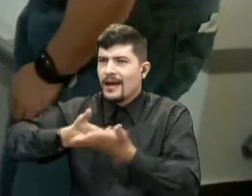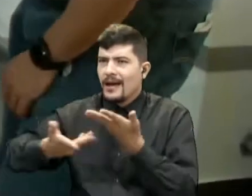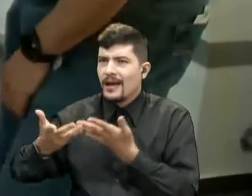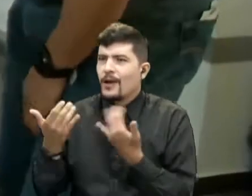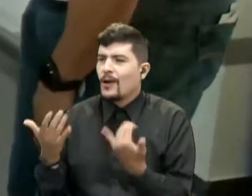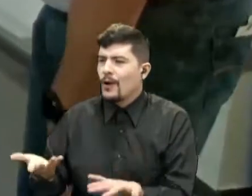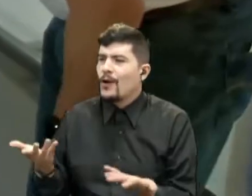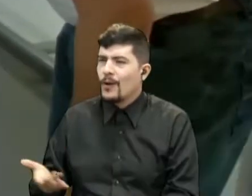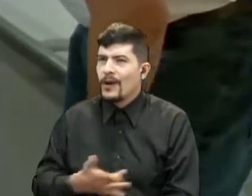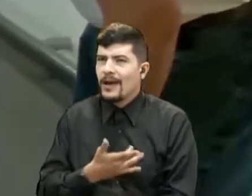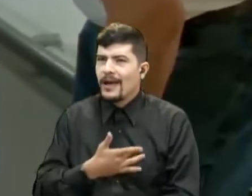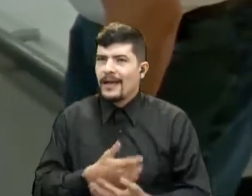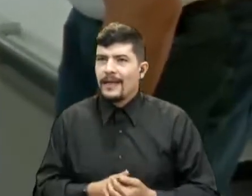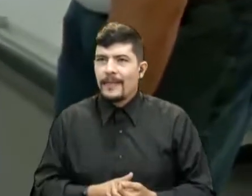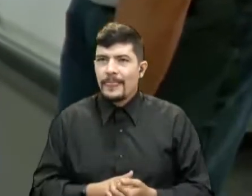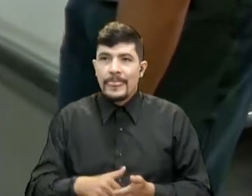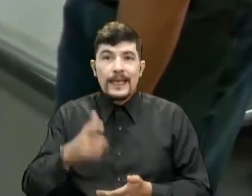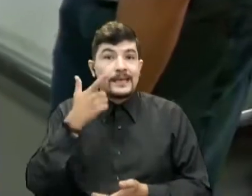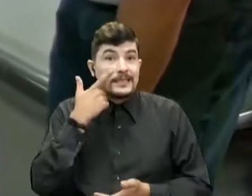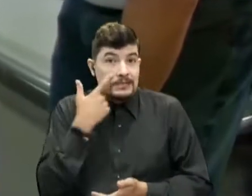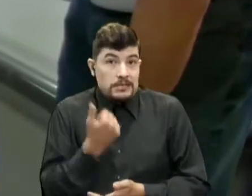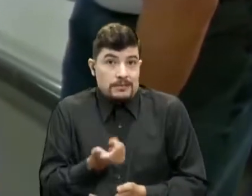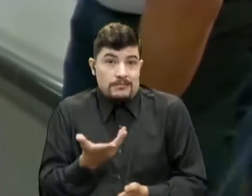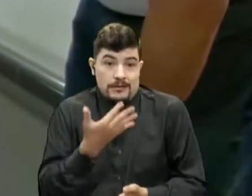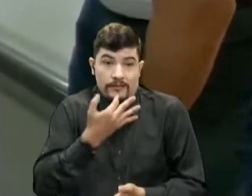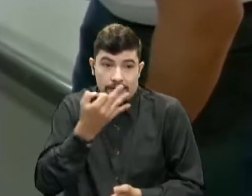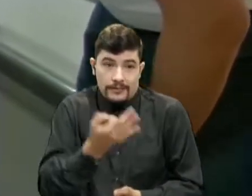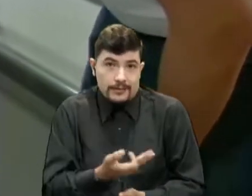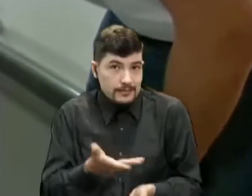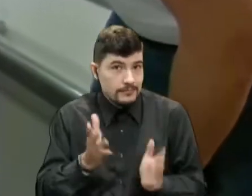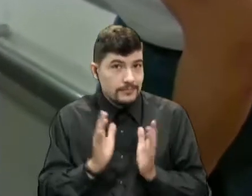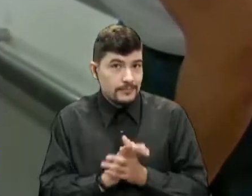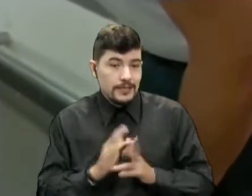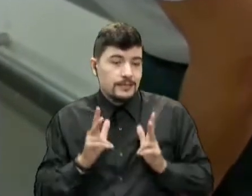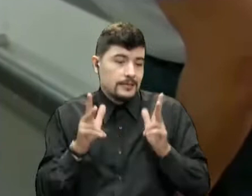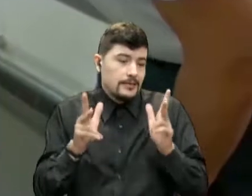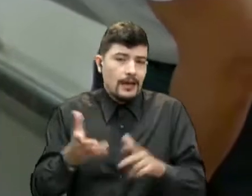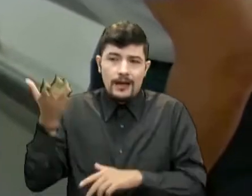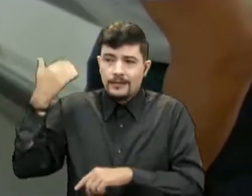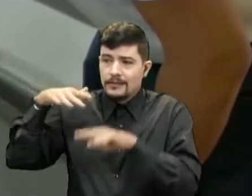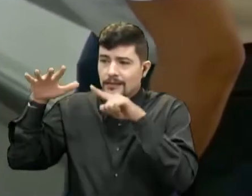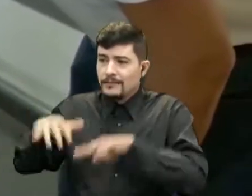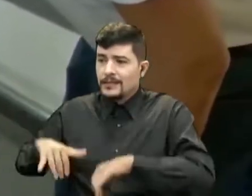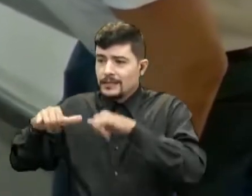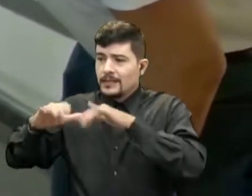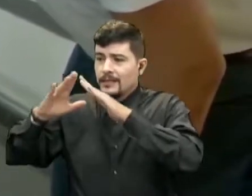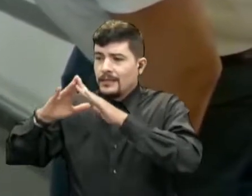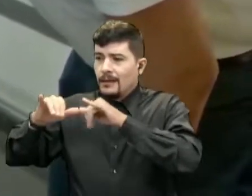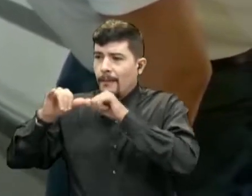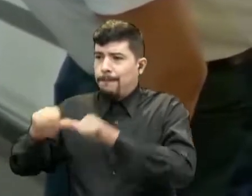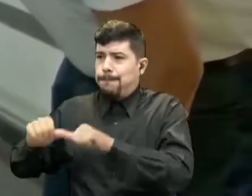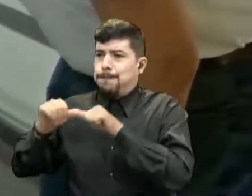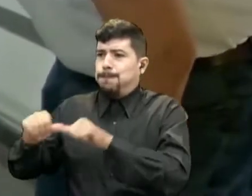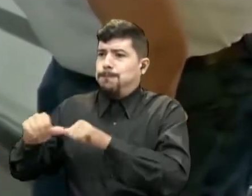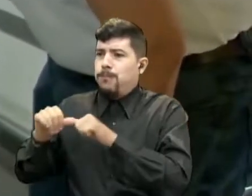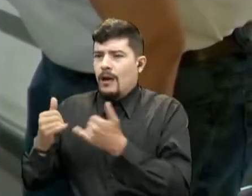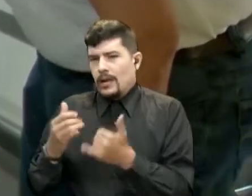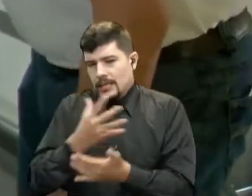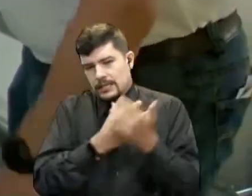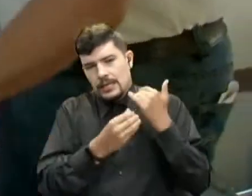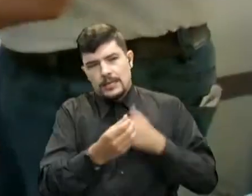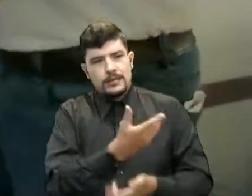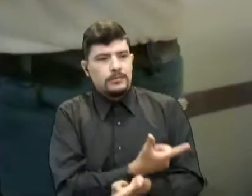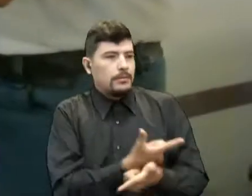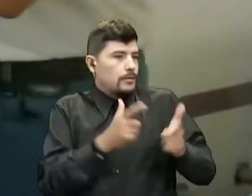posibilidad hoy? No, pues bastante chévere, la verdad, pues lo relaja uno después de tanto tiempo encerrado, supongo que pues no sé, es